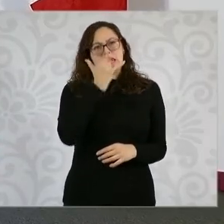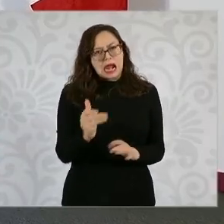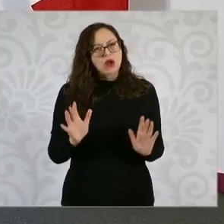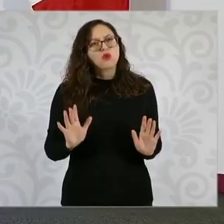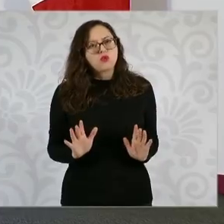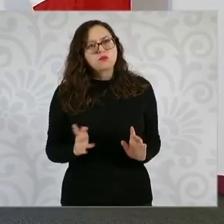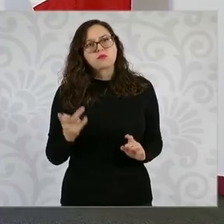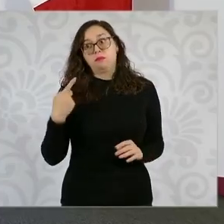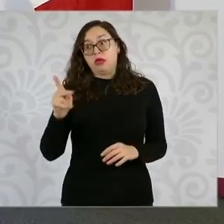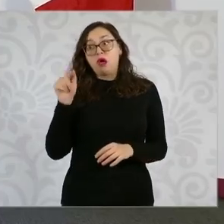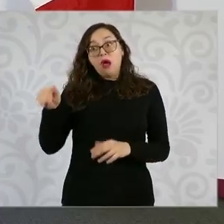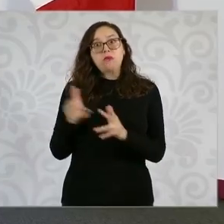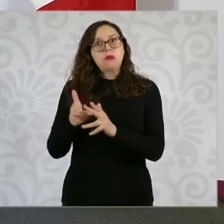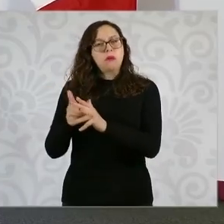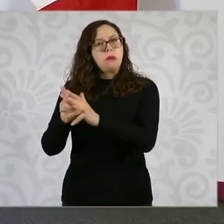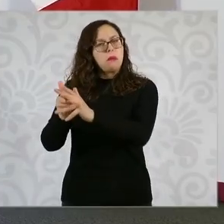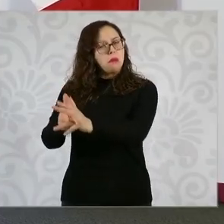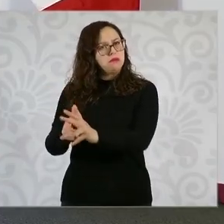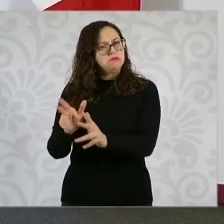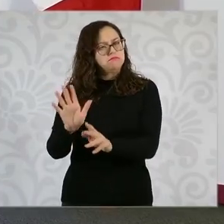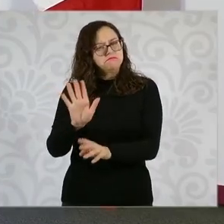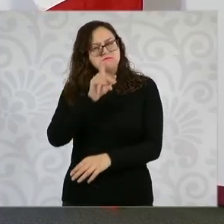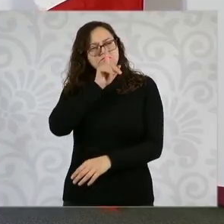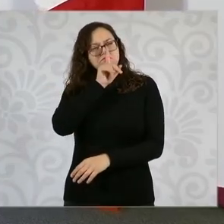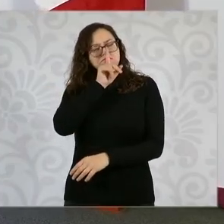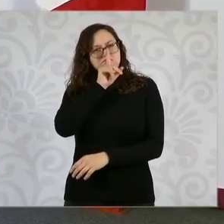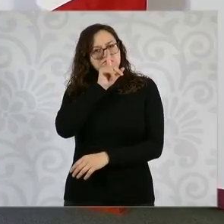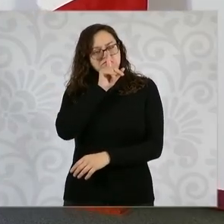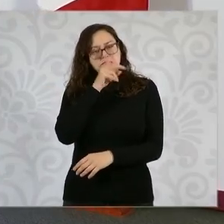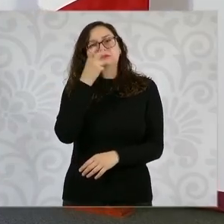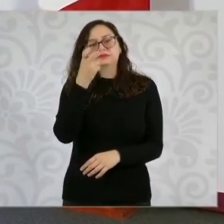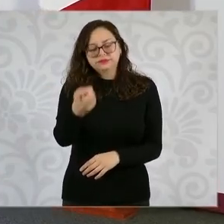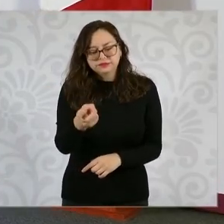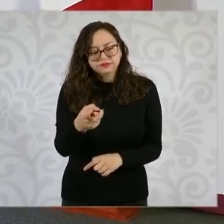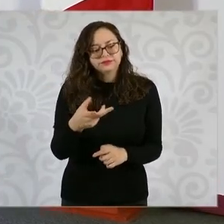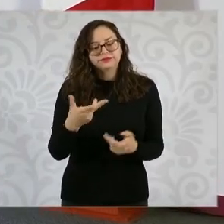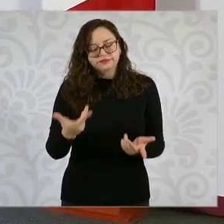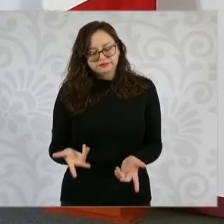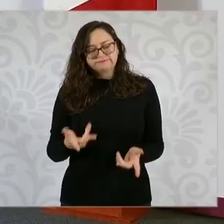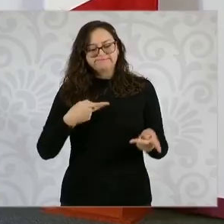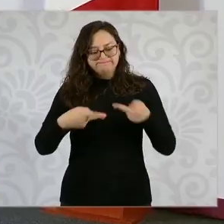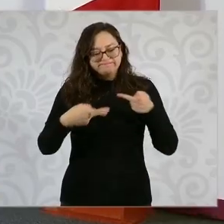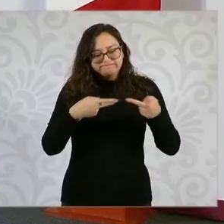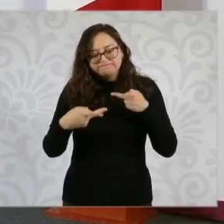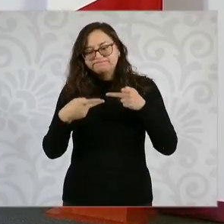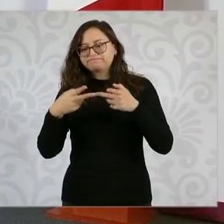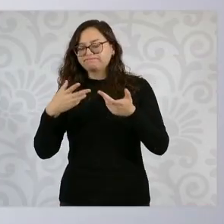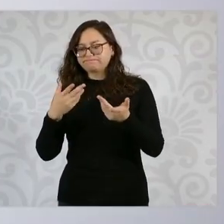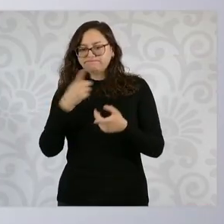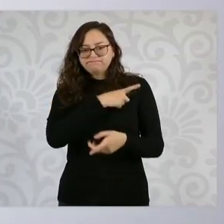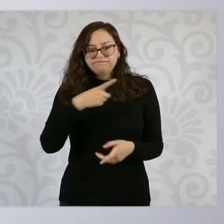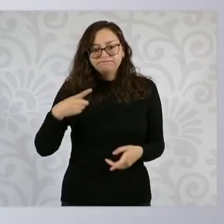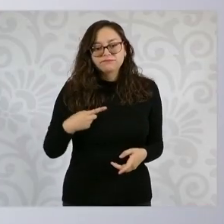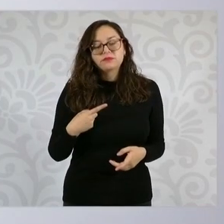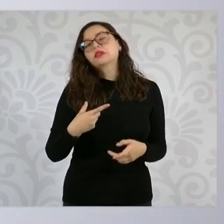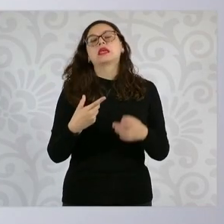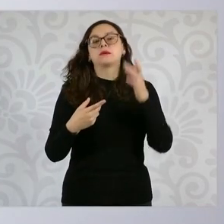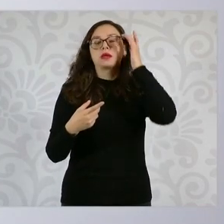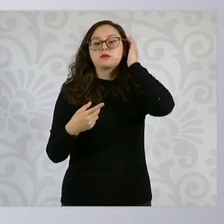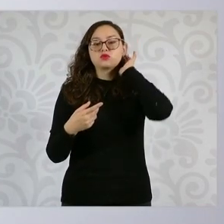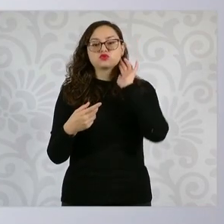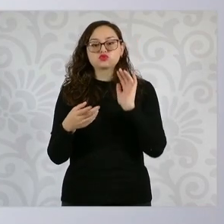Marina. Justamente uno de los planteamientos que vamos a hacer mañana, que lo hice en la campaña, es que queremos fortalecer el sistema